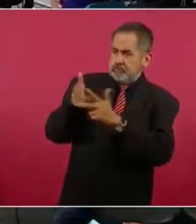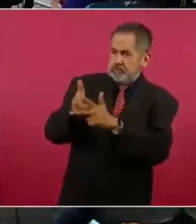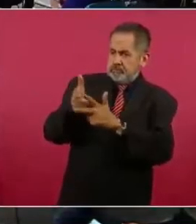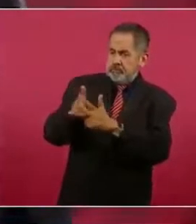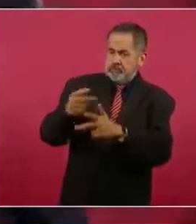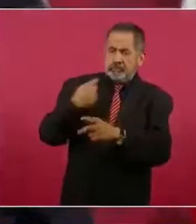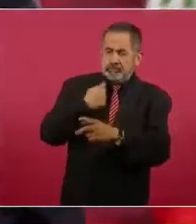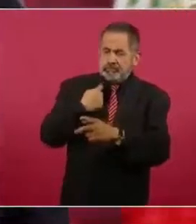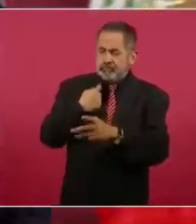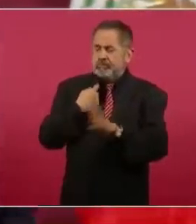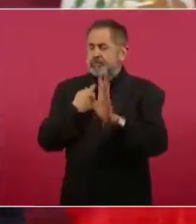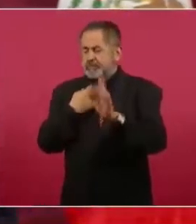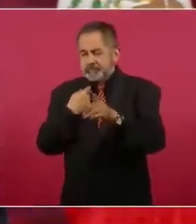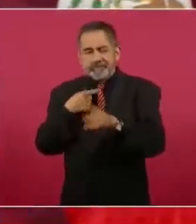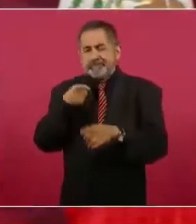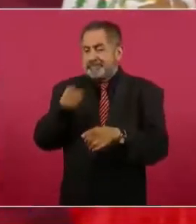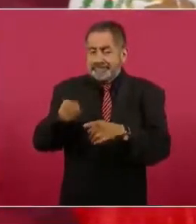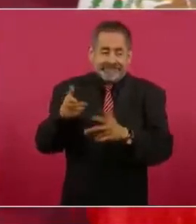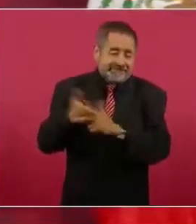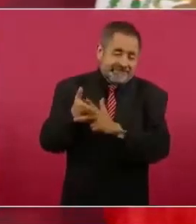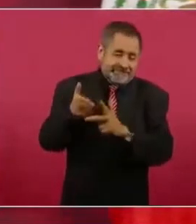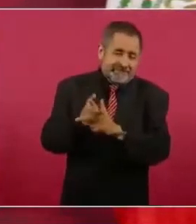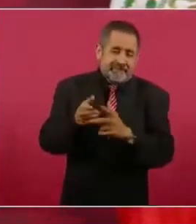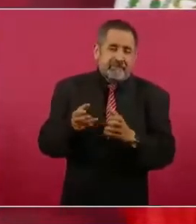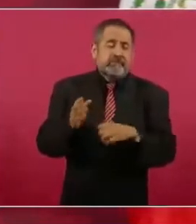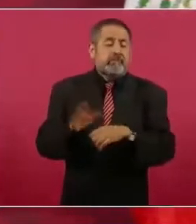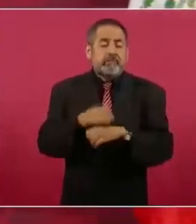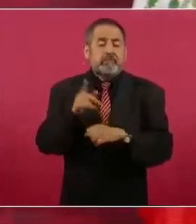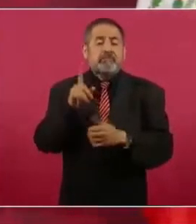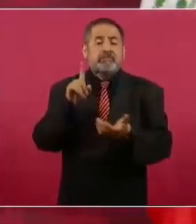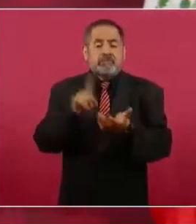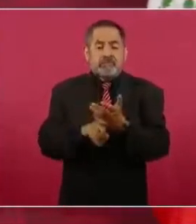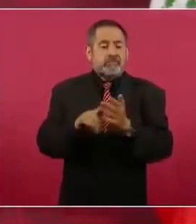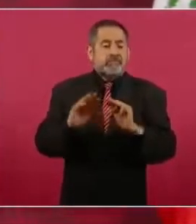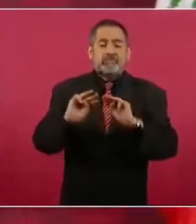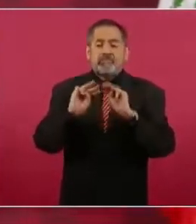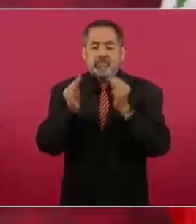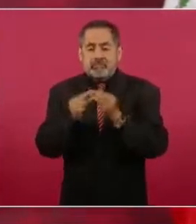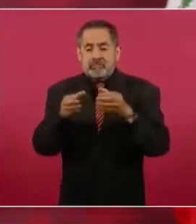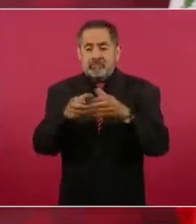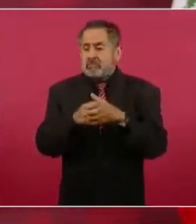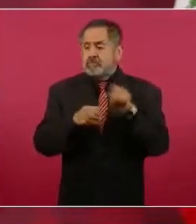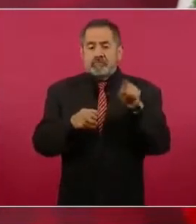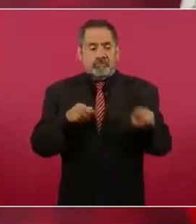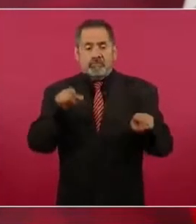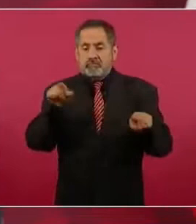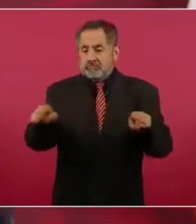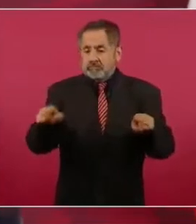muy vinculado con las bandas de la delincuencia que quedaron